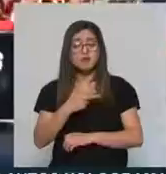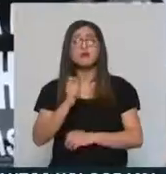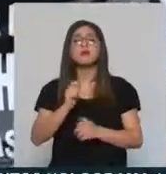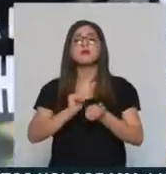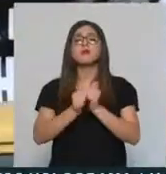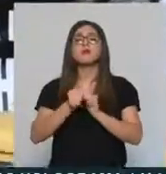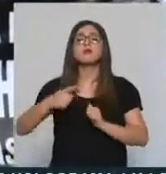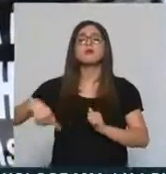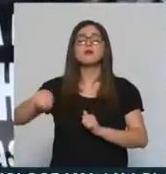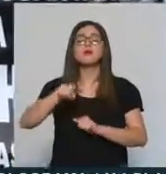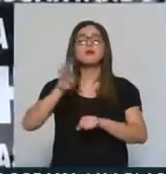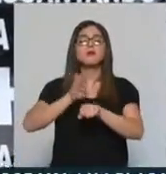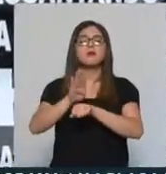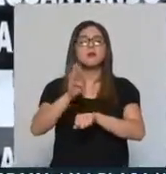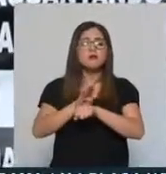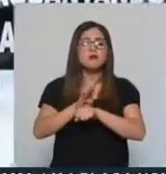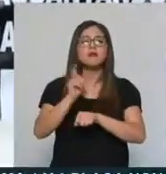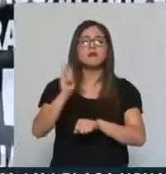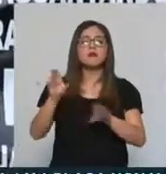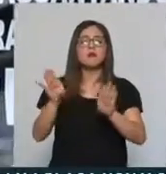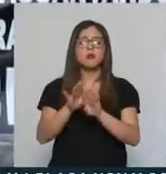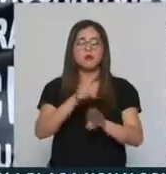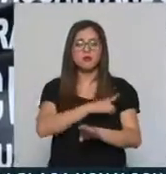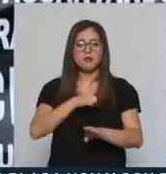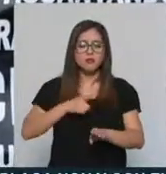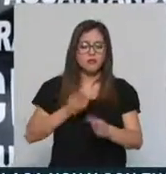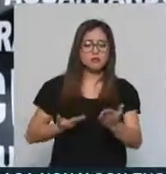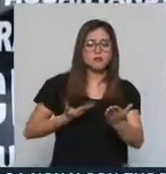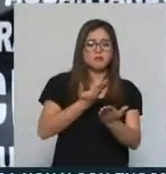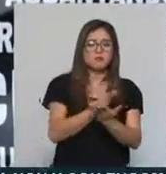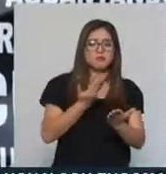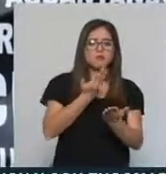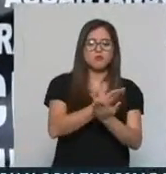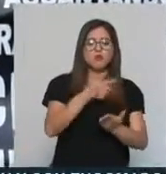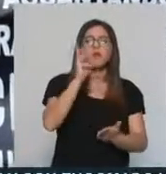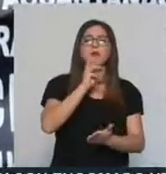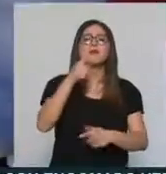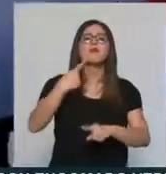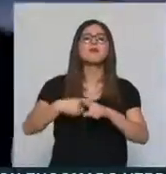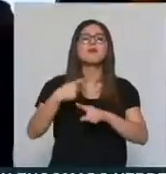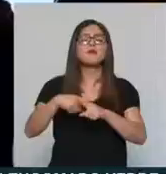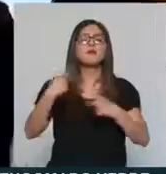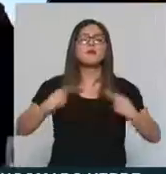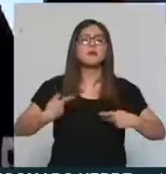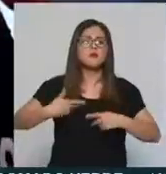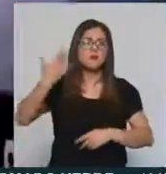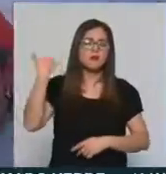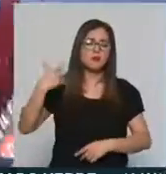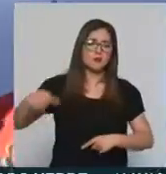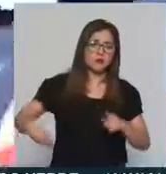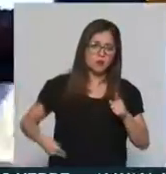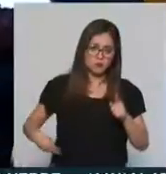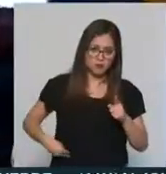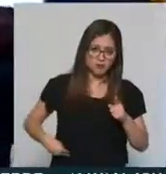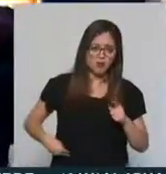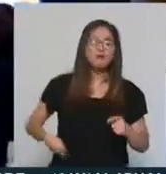manera, sobre todo de cooperar con los implicados. En algunos casos se les